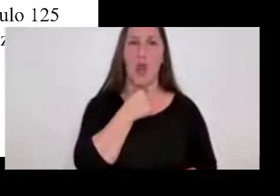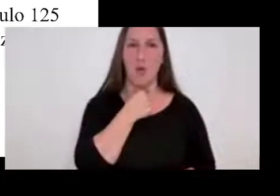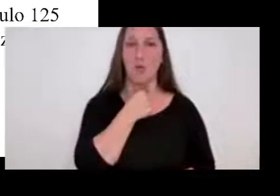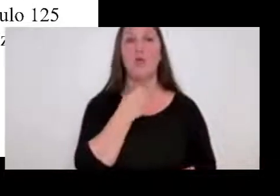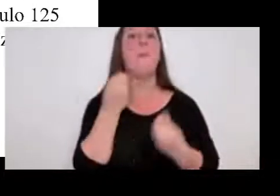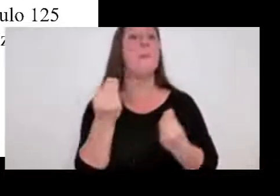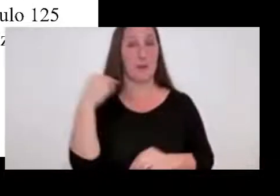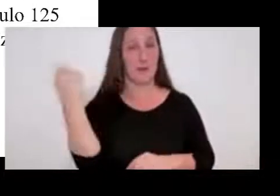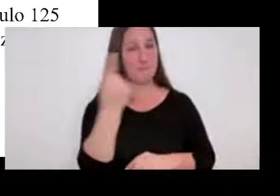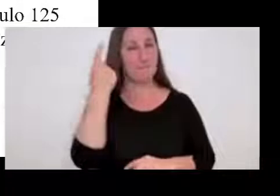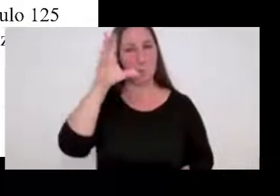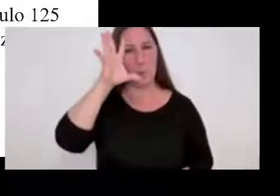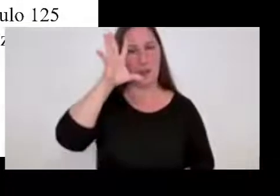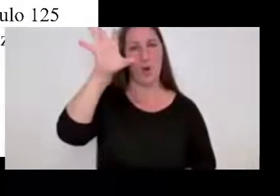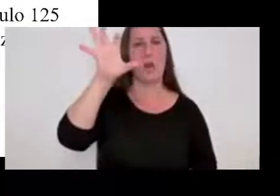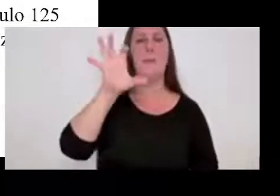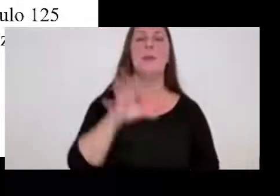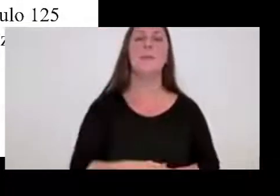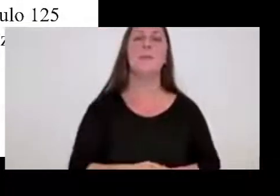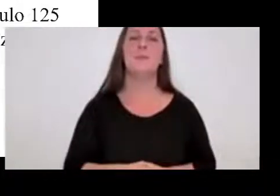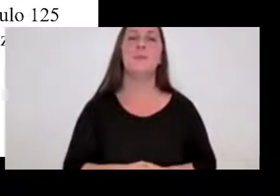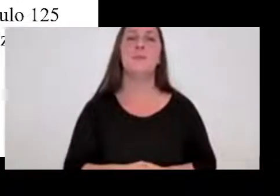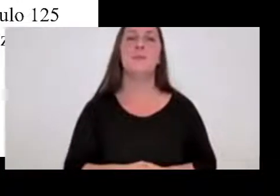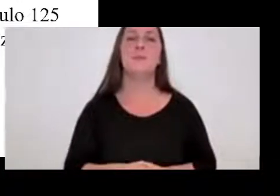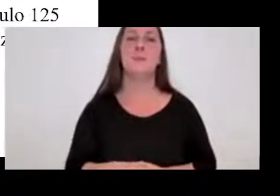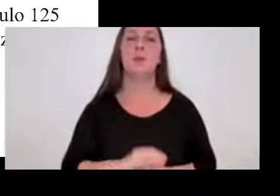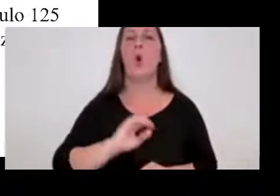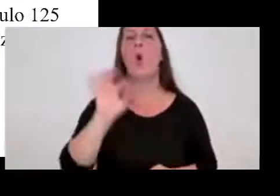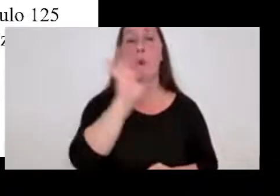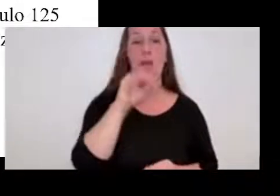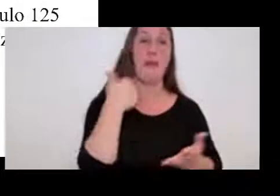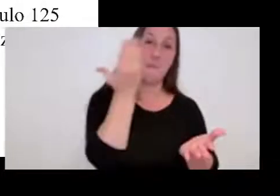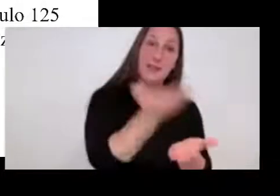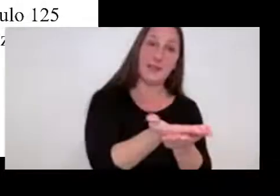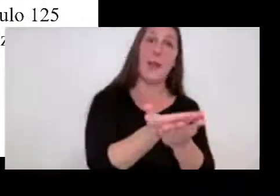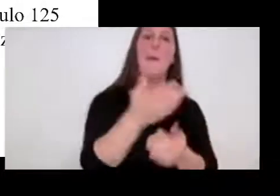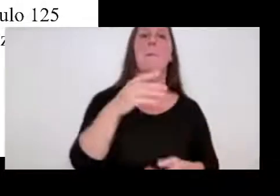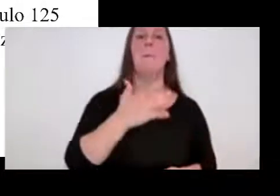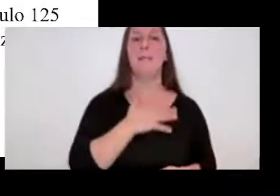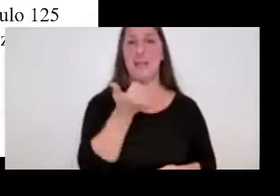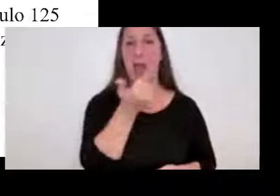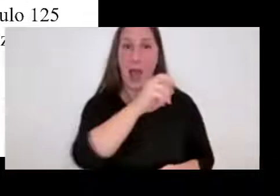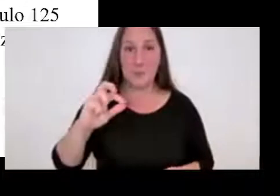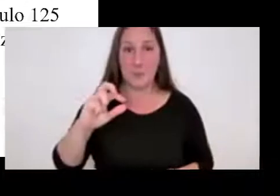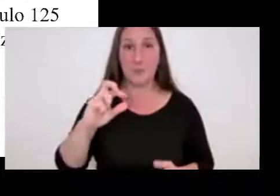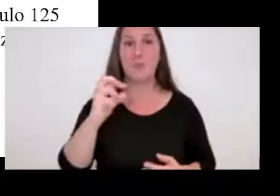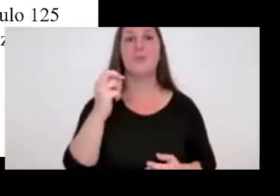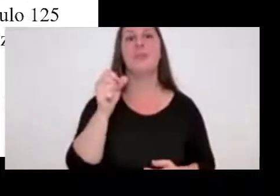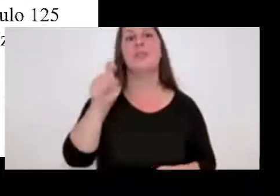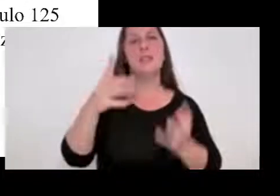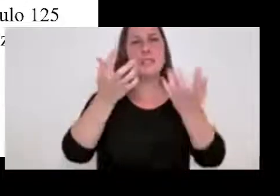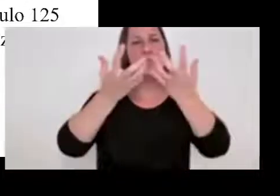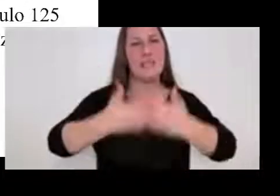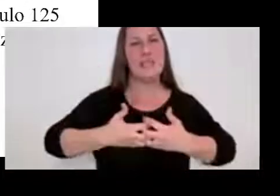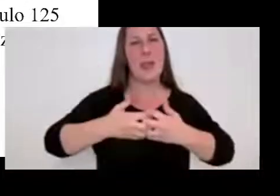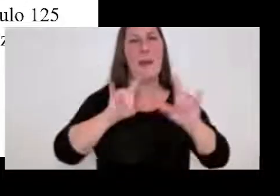recordemos, se presenta vía SIAP o a través de mis aplicaciones en el sistema de la